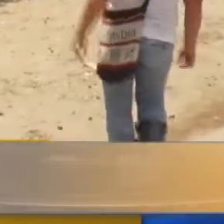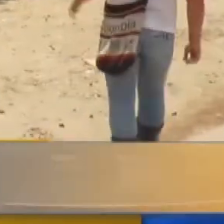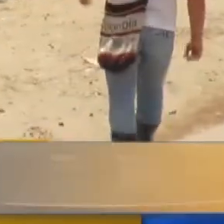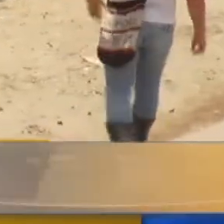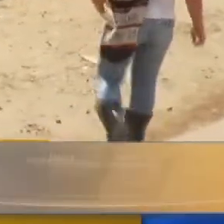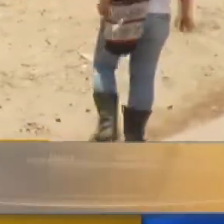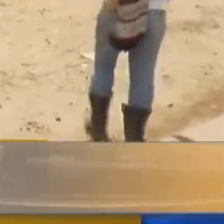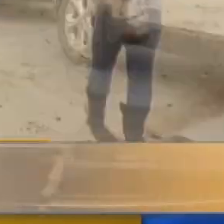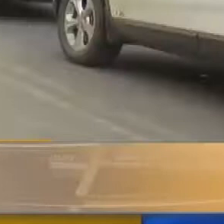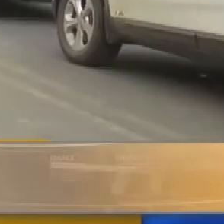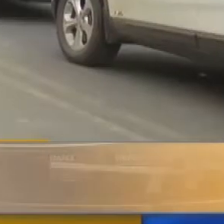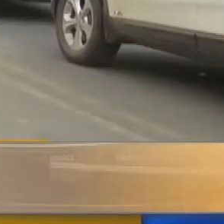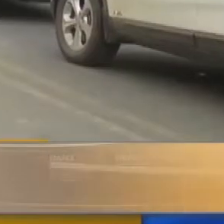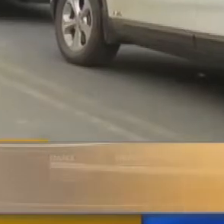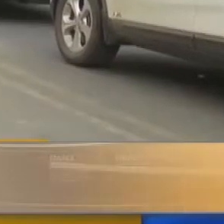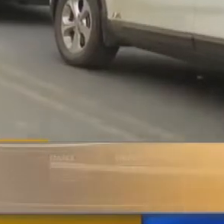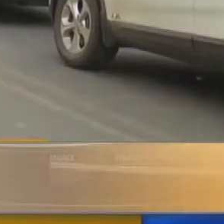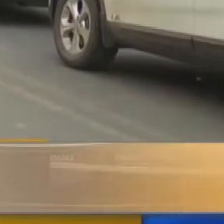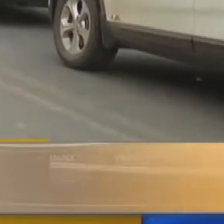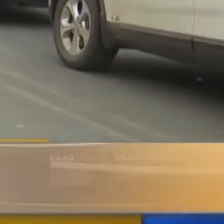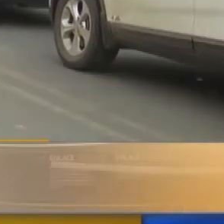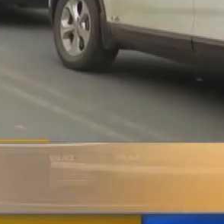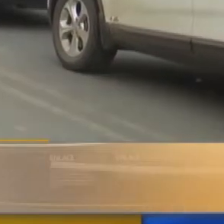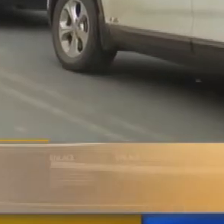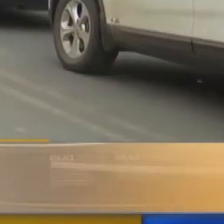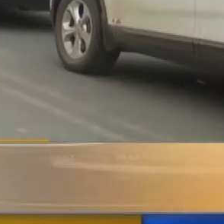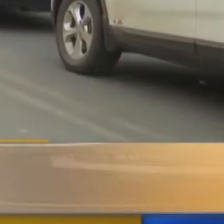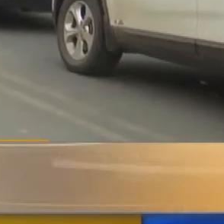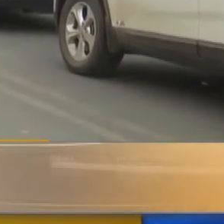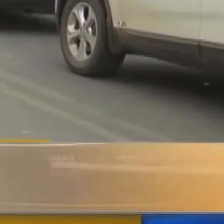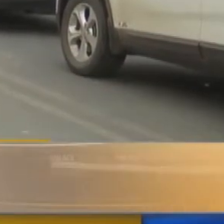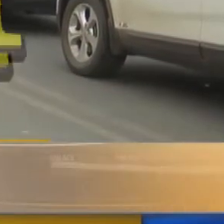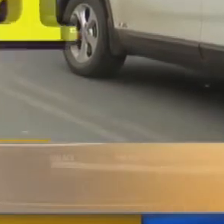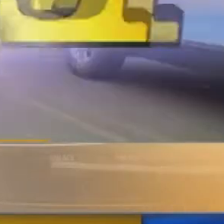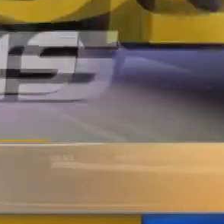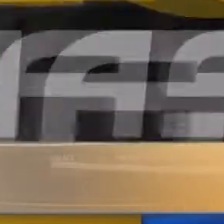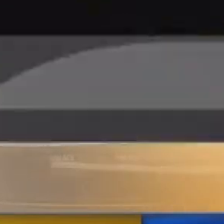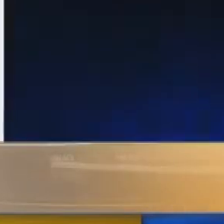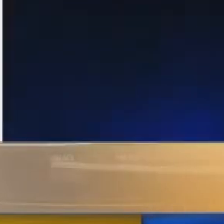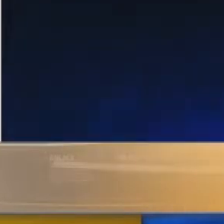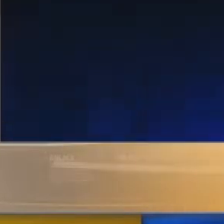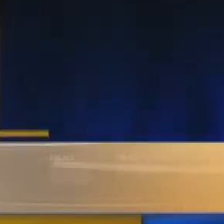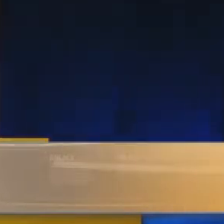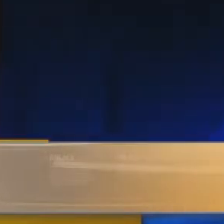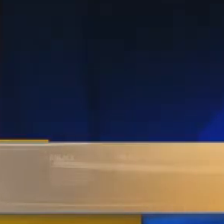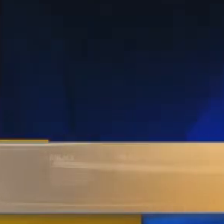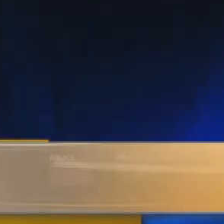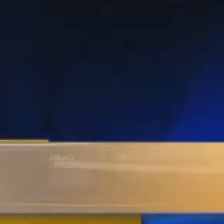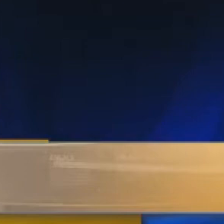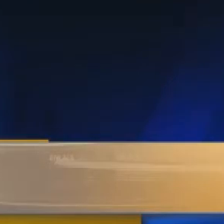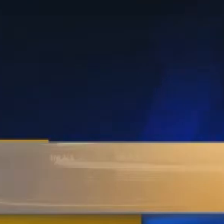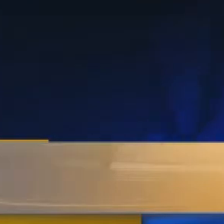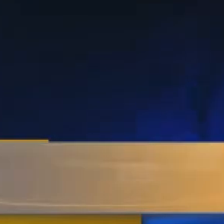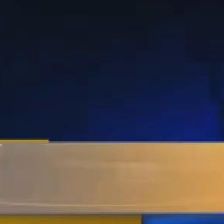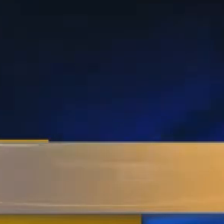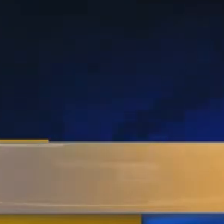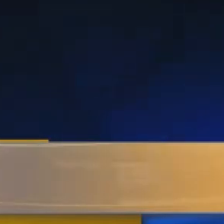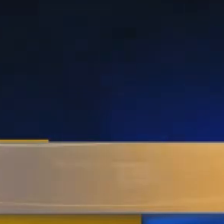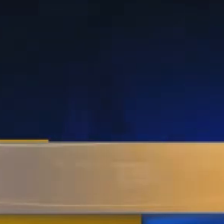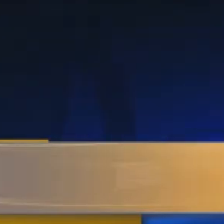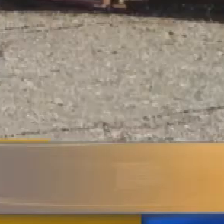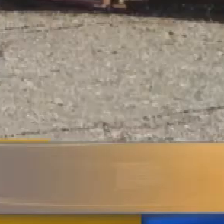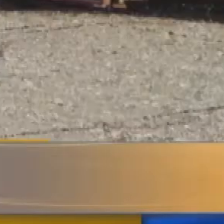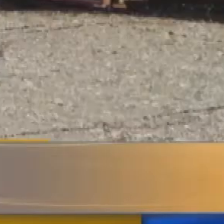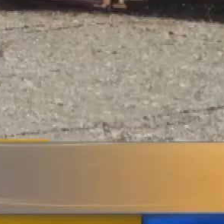del centro que protesta hace 3 días por inversión de la estatal petrolera e inclusión laboral. Ecopetrol denuncia sabotaje